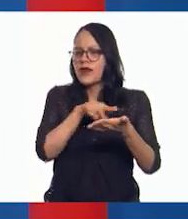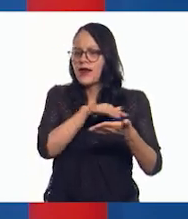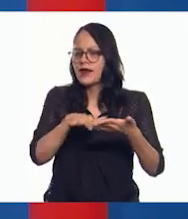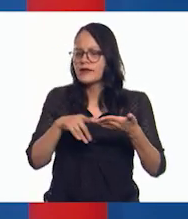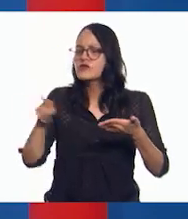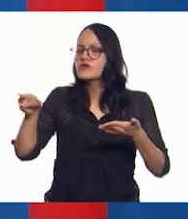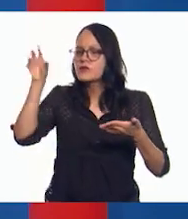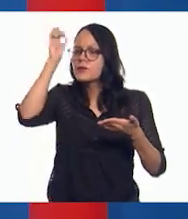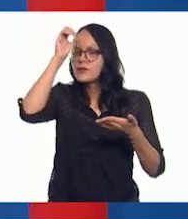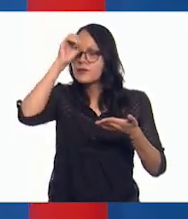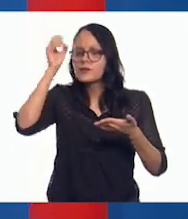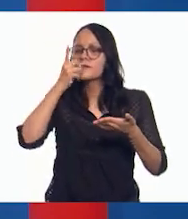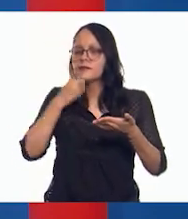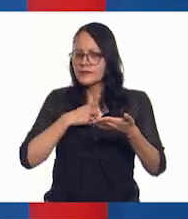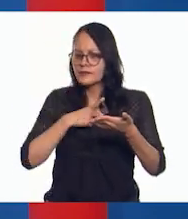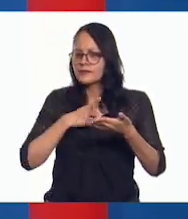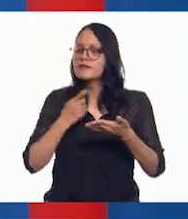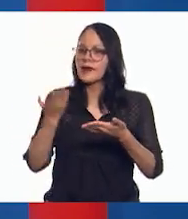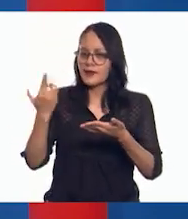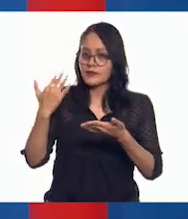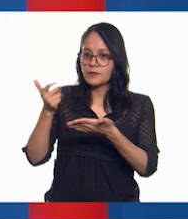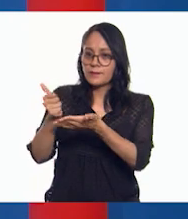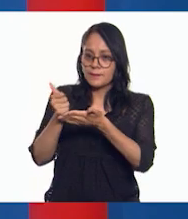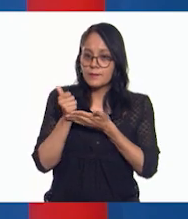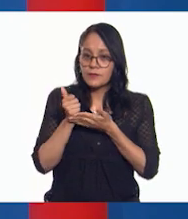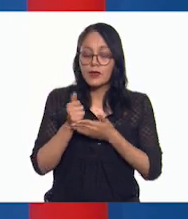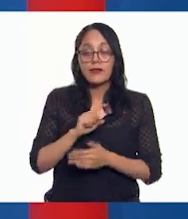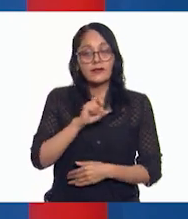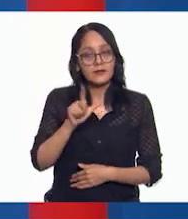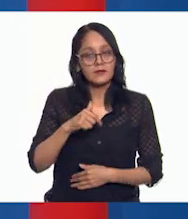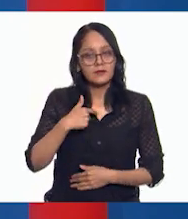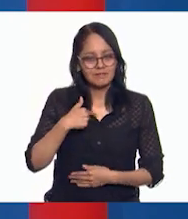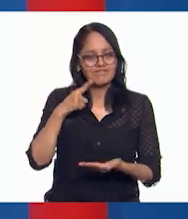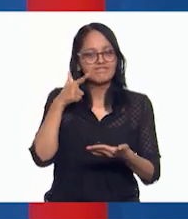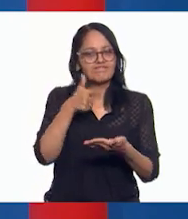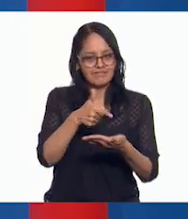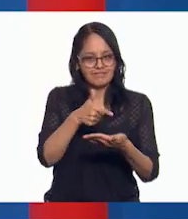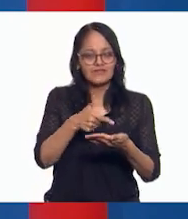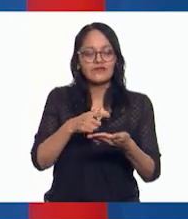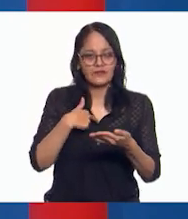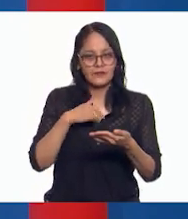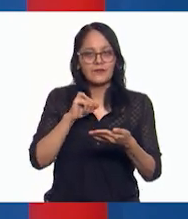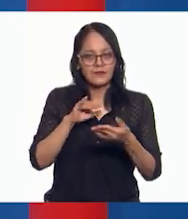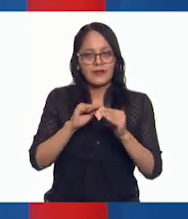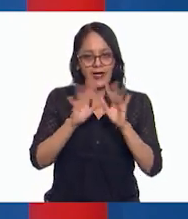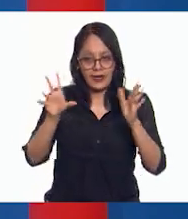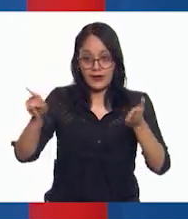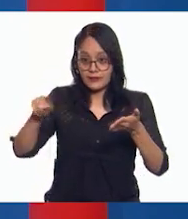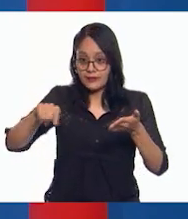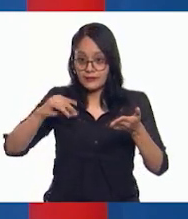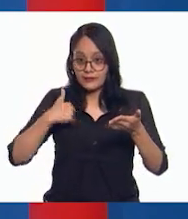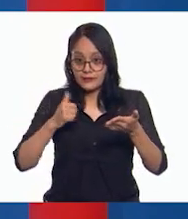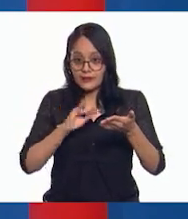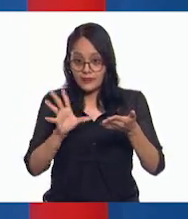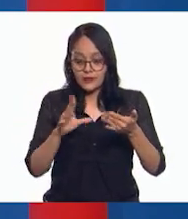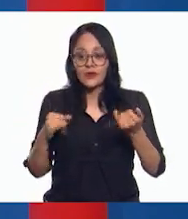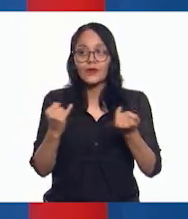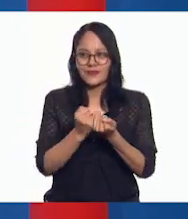mi poema, lo cual me permitió comprobar que, entre otras cosas, era claro y que